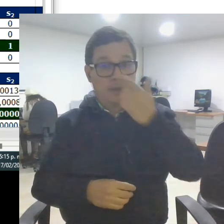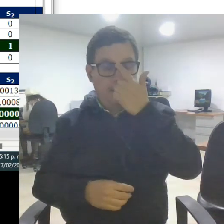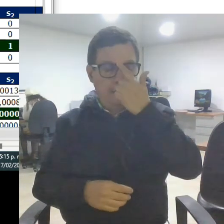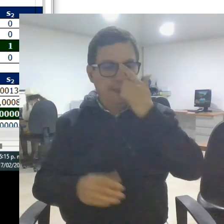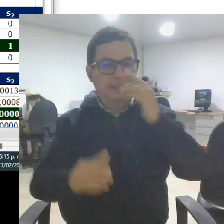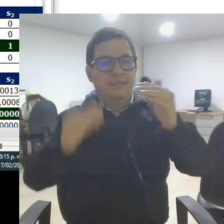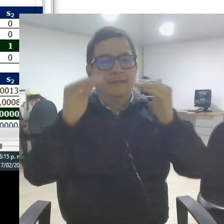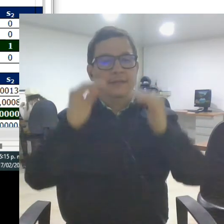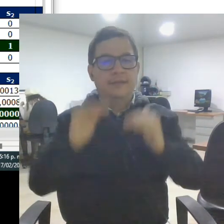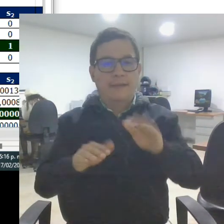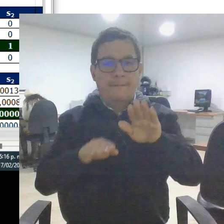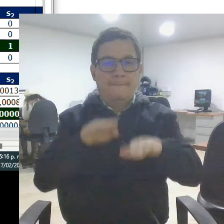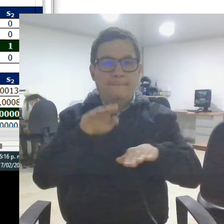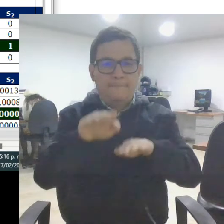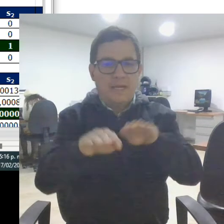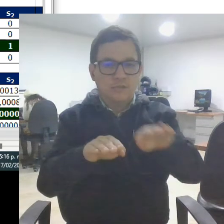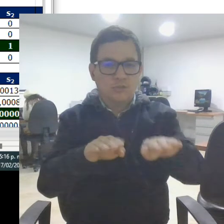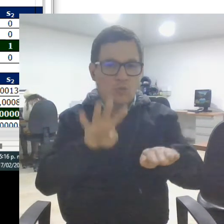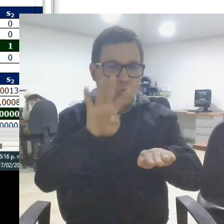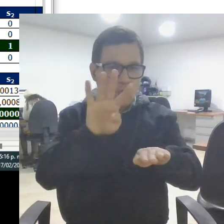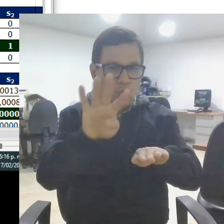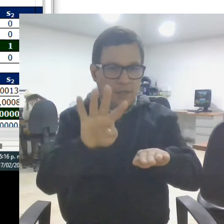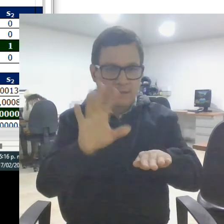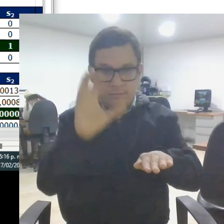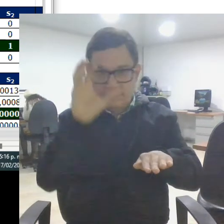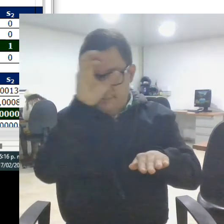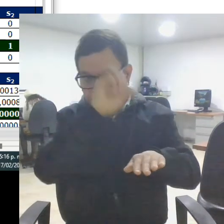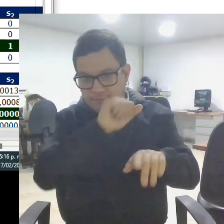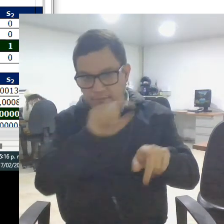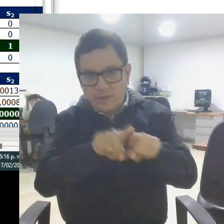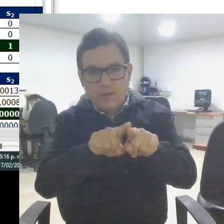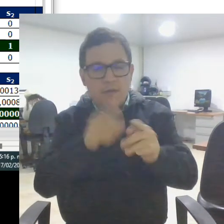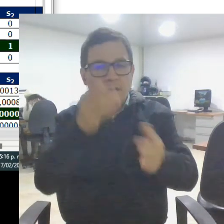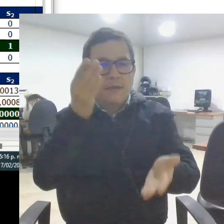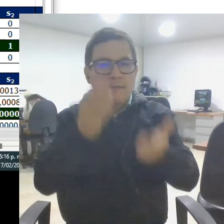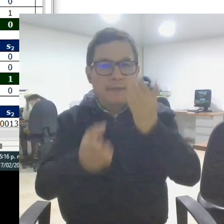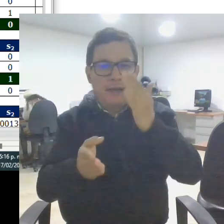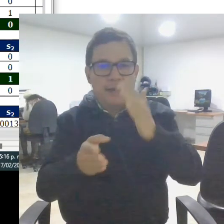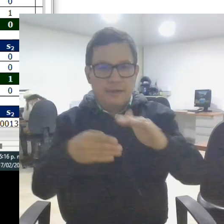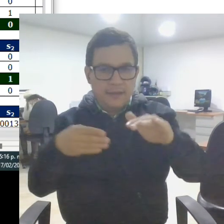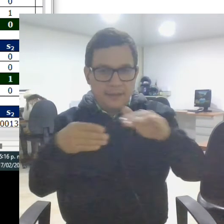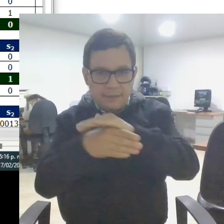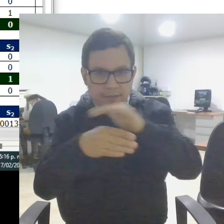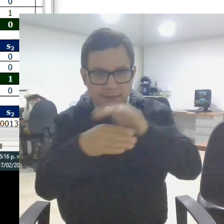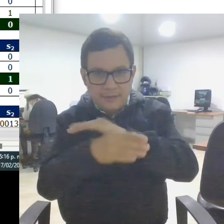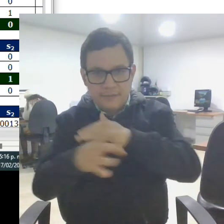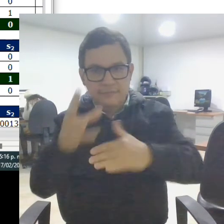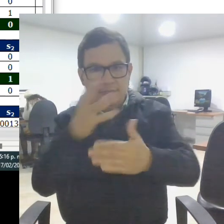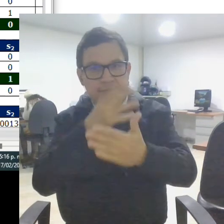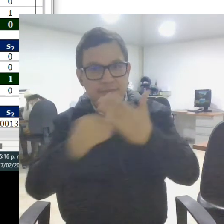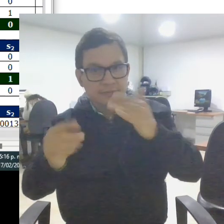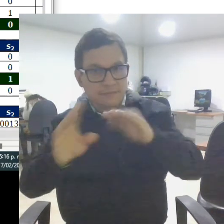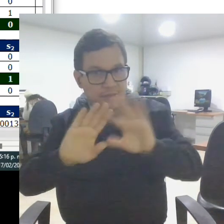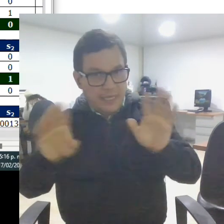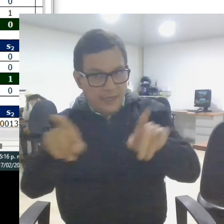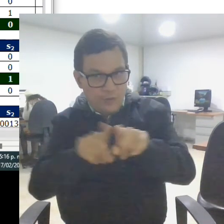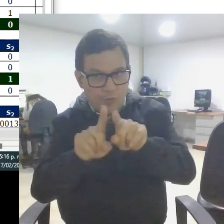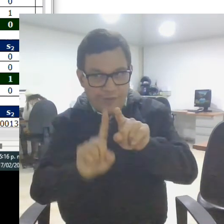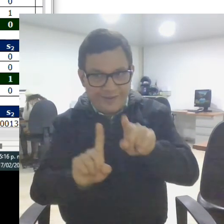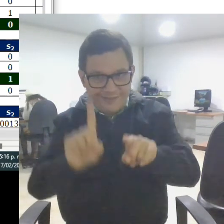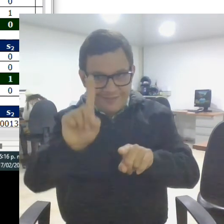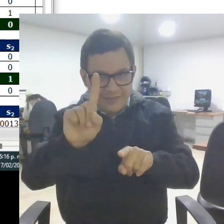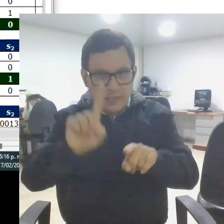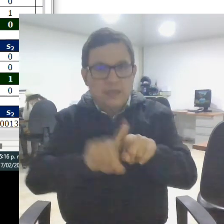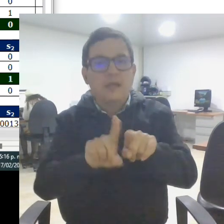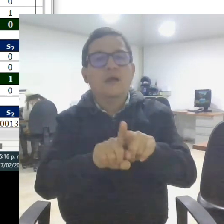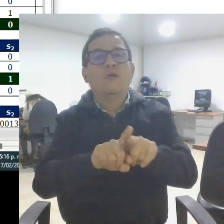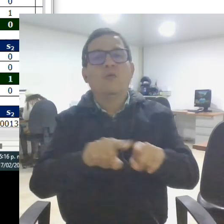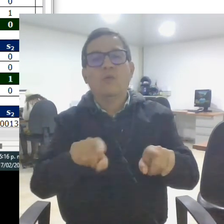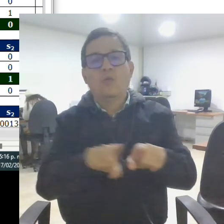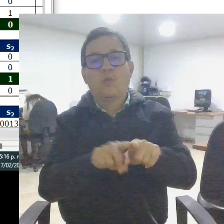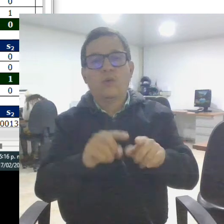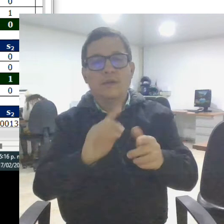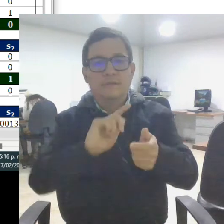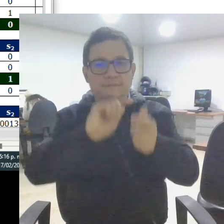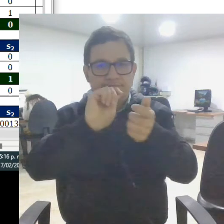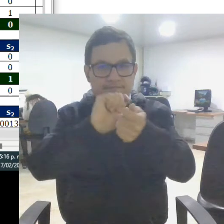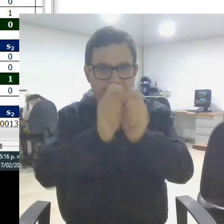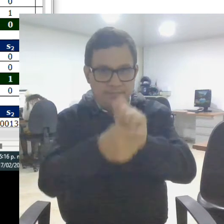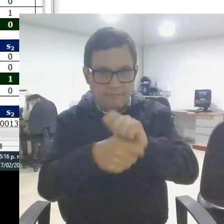4. Identificar las variables entrantes y salientes, que en este caso es esta, ¿cierto? Que se va a convertir posteriormente en